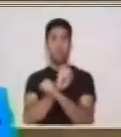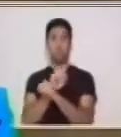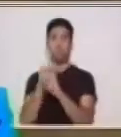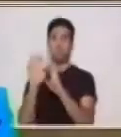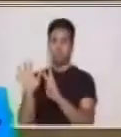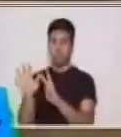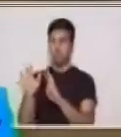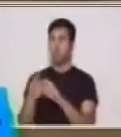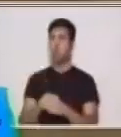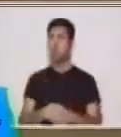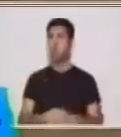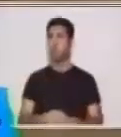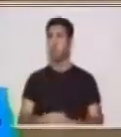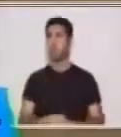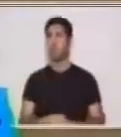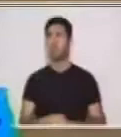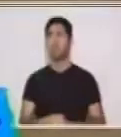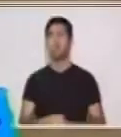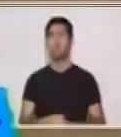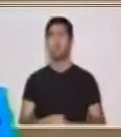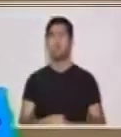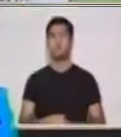acá,